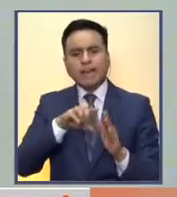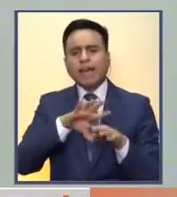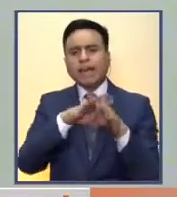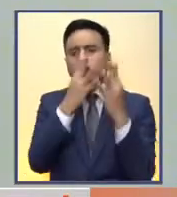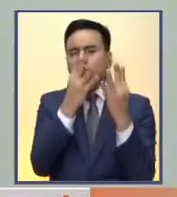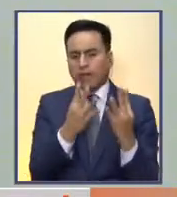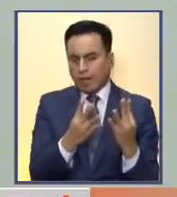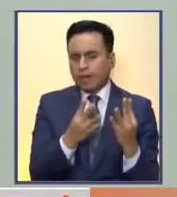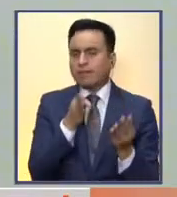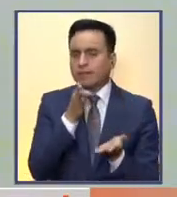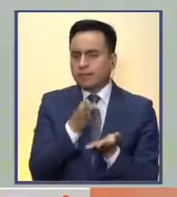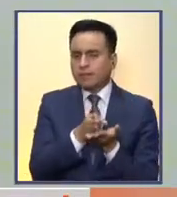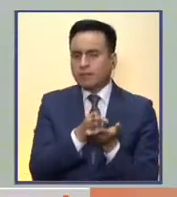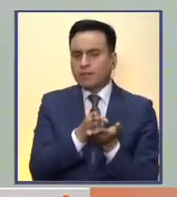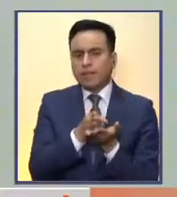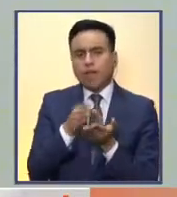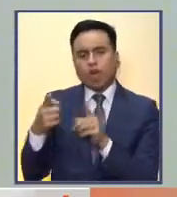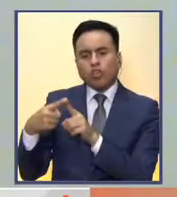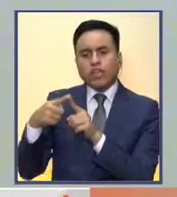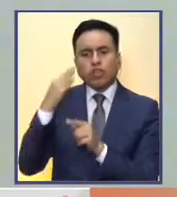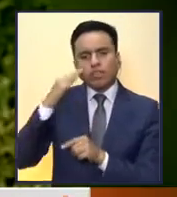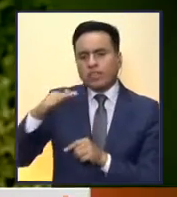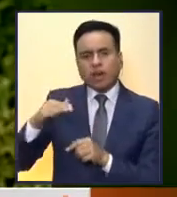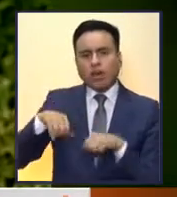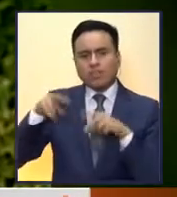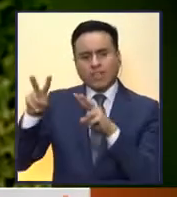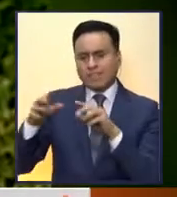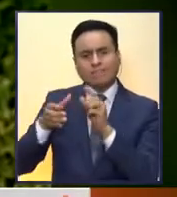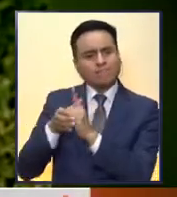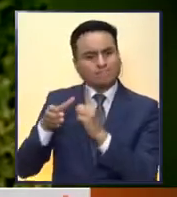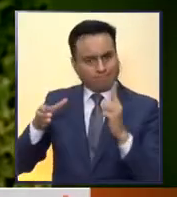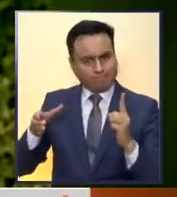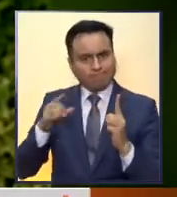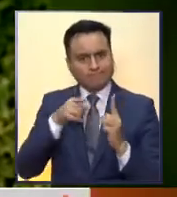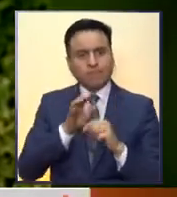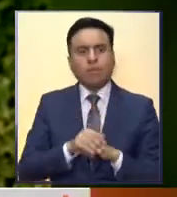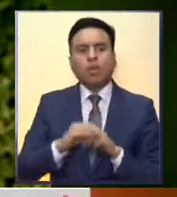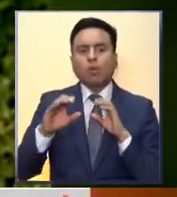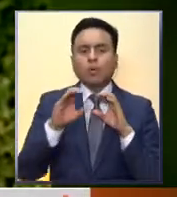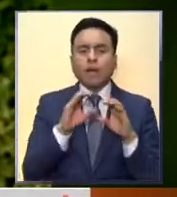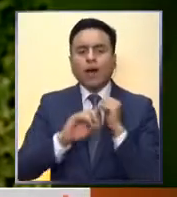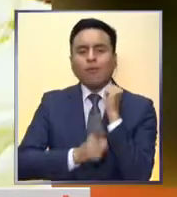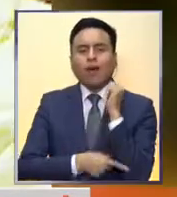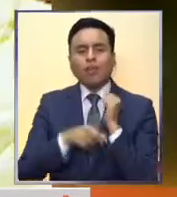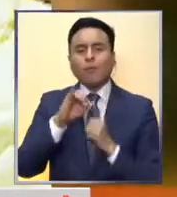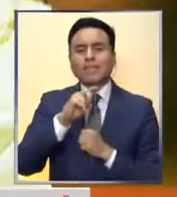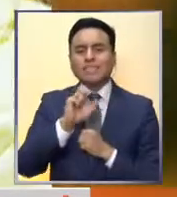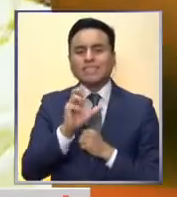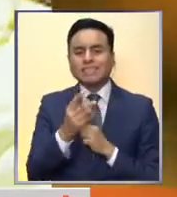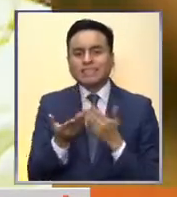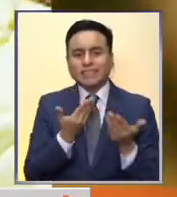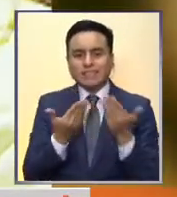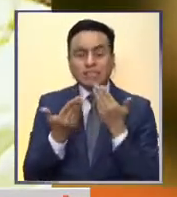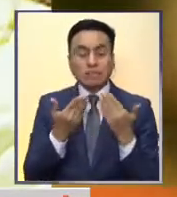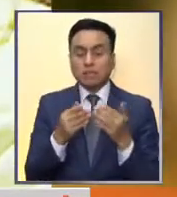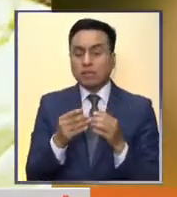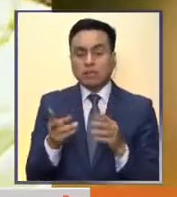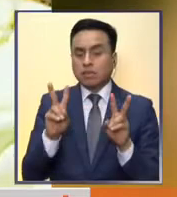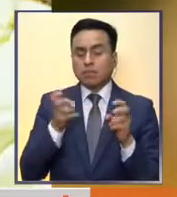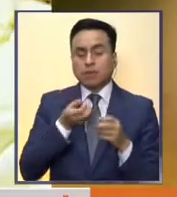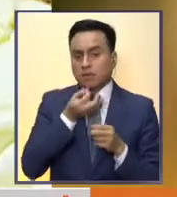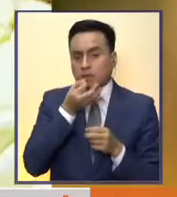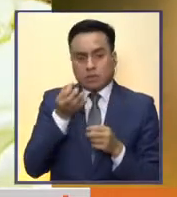una cárcel, lejos del contacto de niños y adolescentes. Nos comunicamos con el abogado de Precht, pero no se referirá sobre el